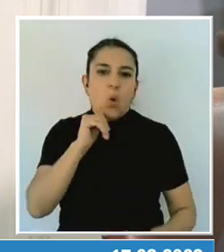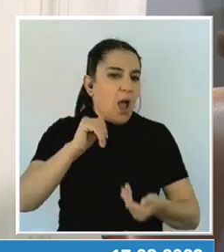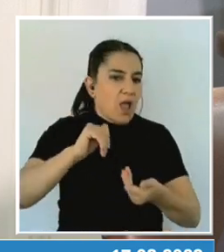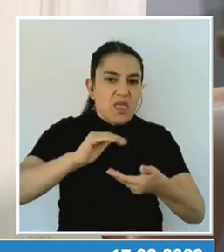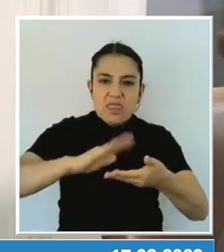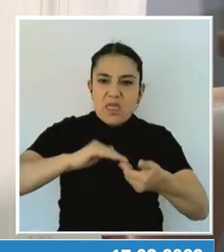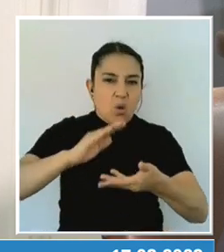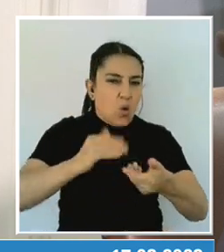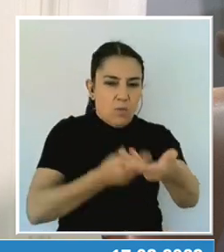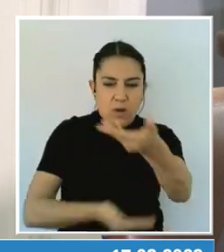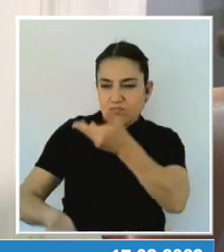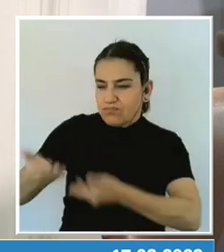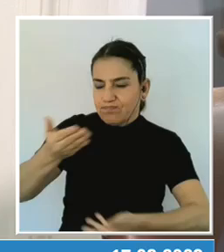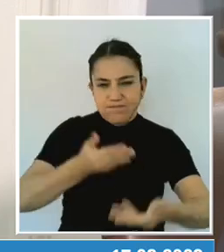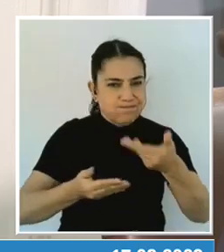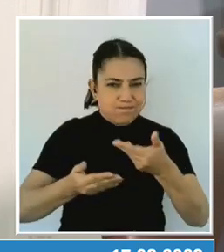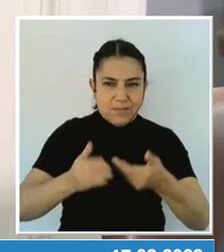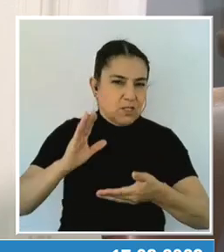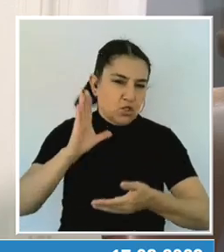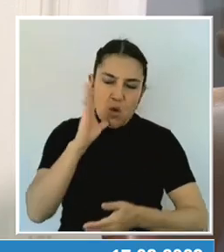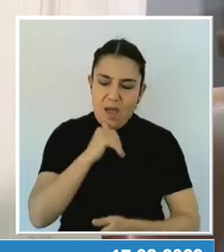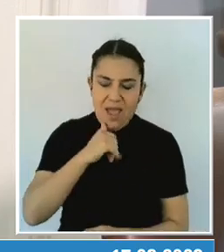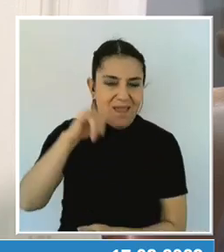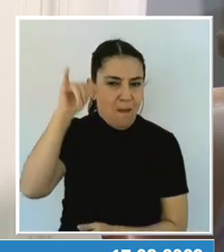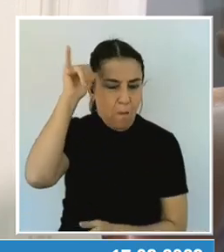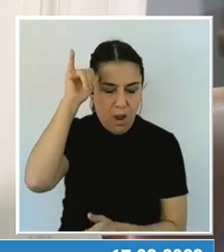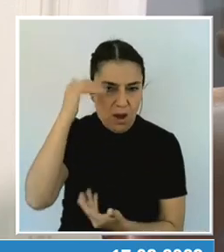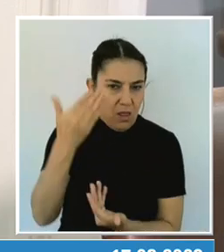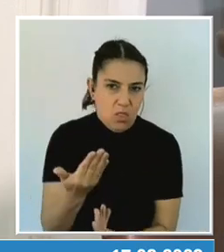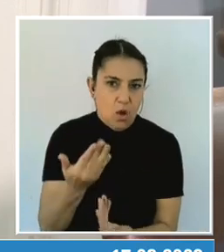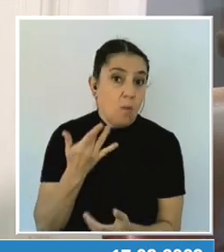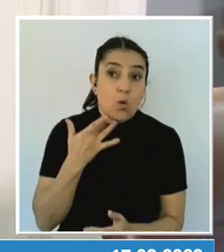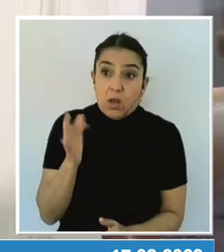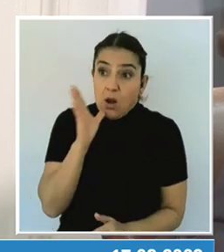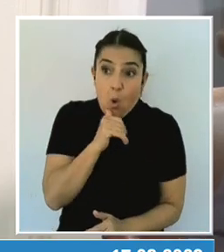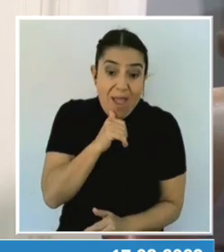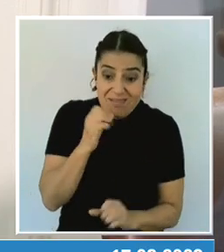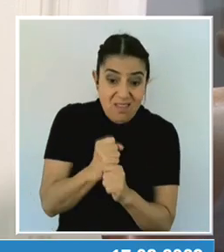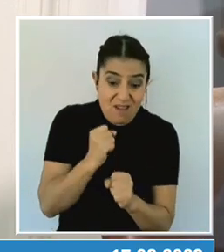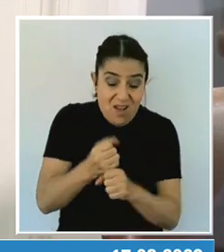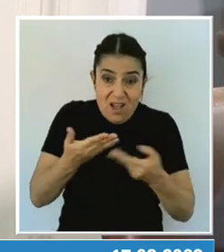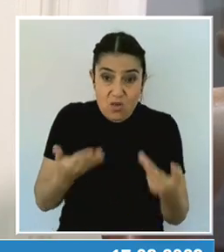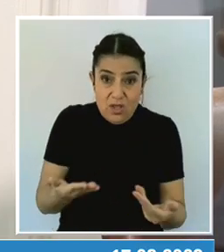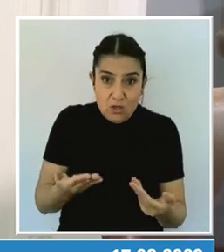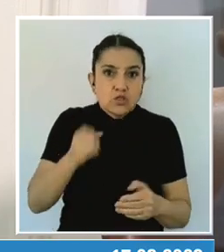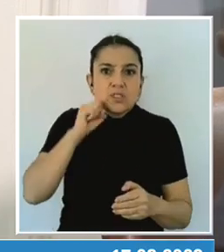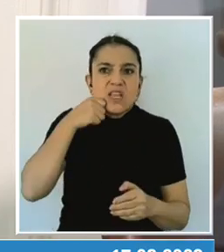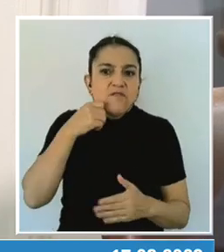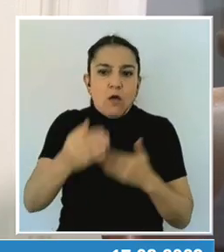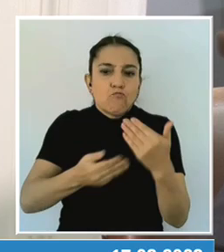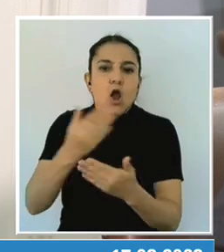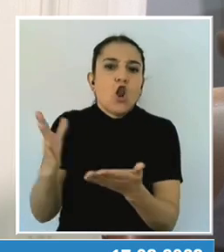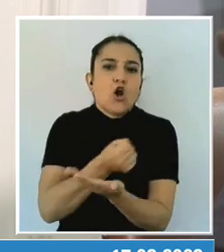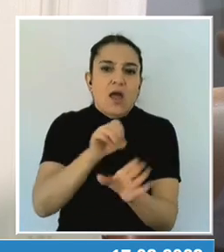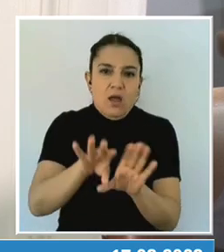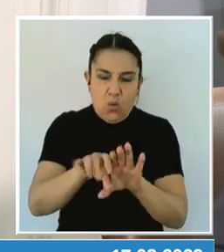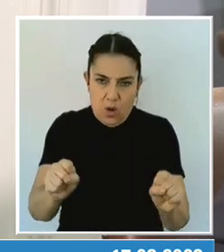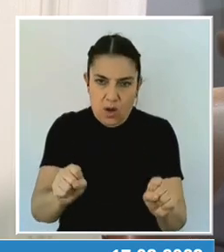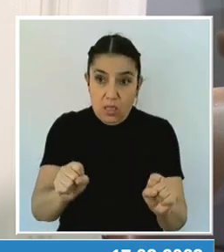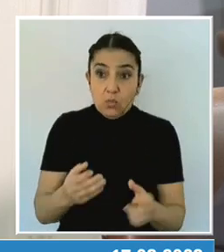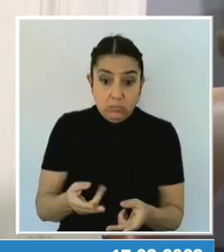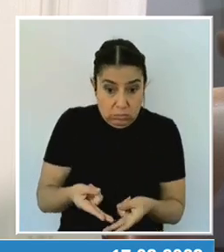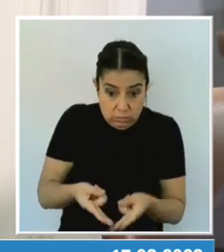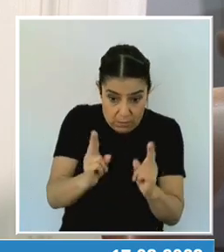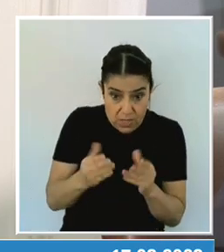reconciliado, porque no hemos trabajado esto, que es ponernos de acuerdo. Hay que ceder, hay que enseñar